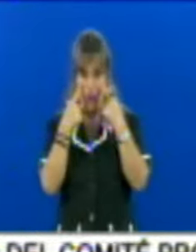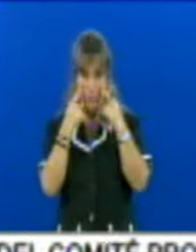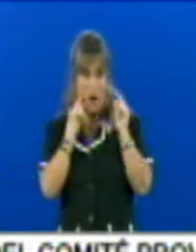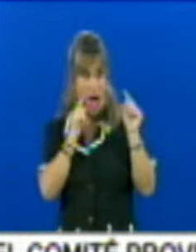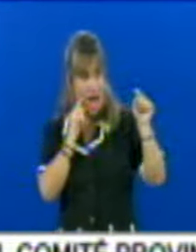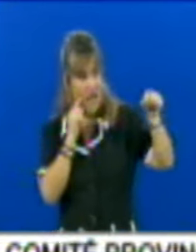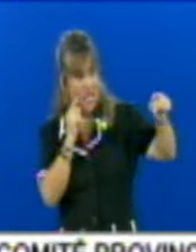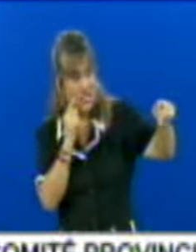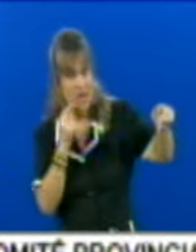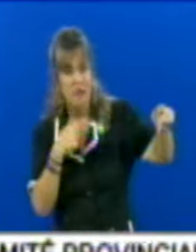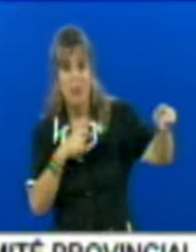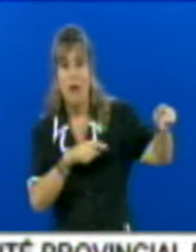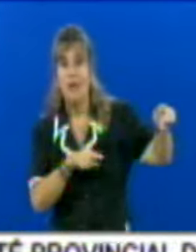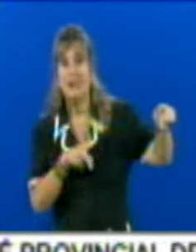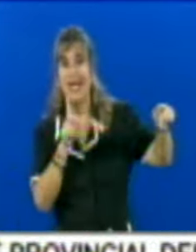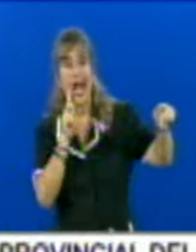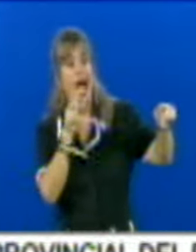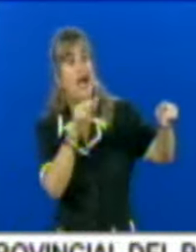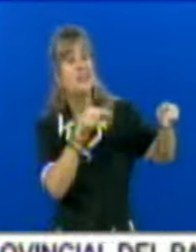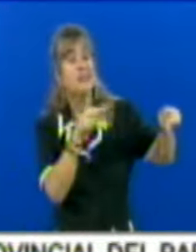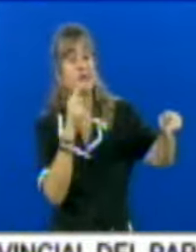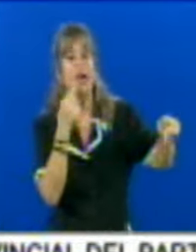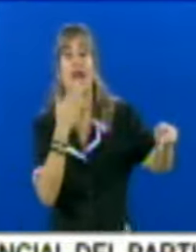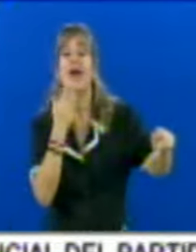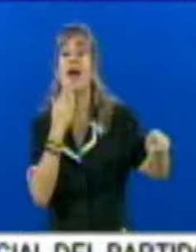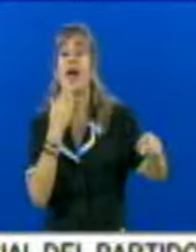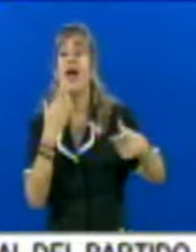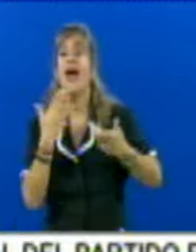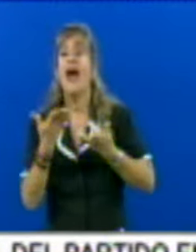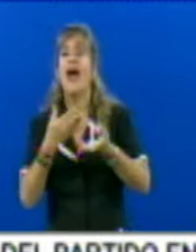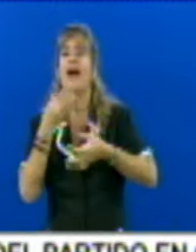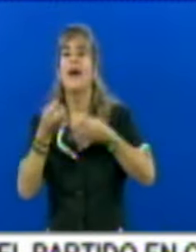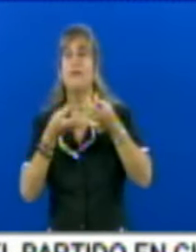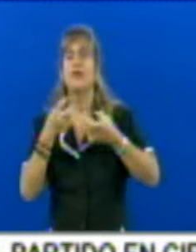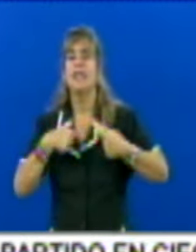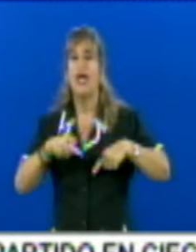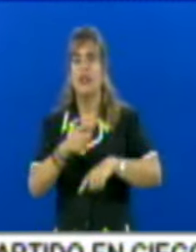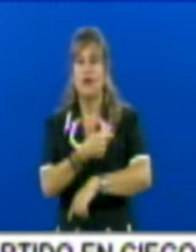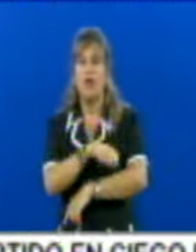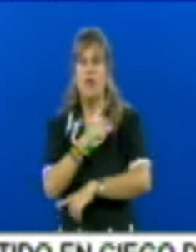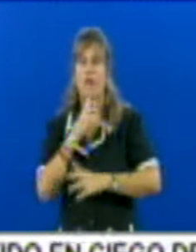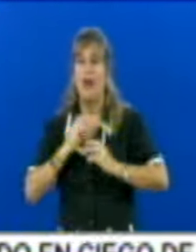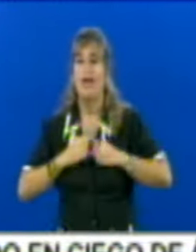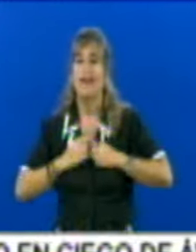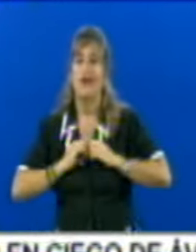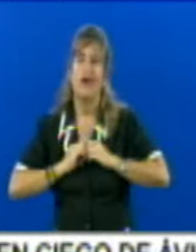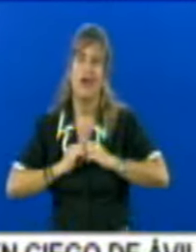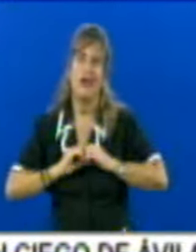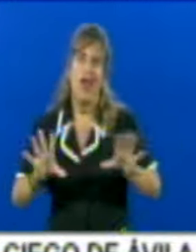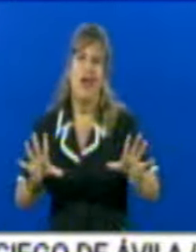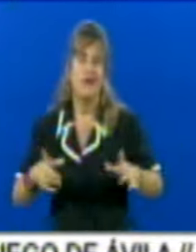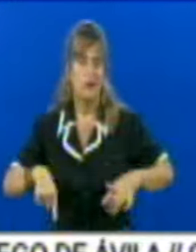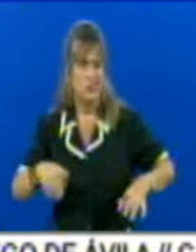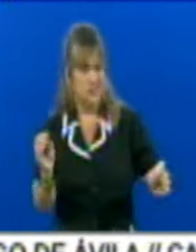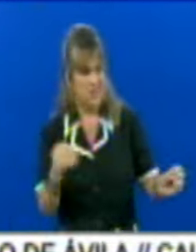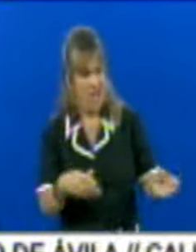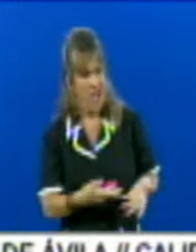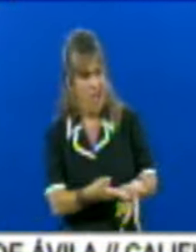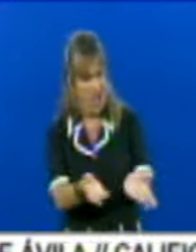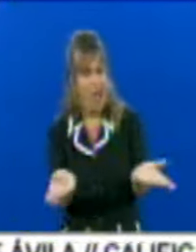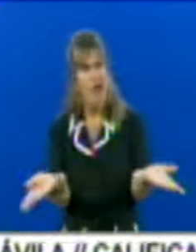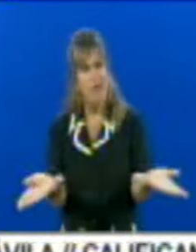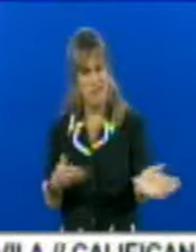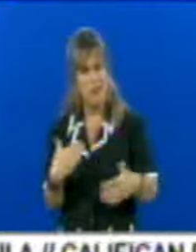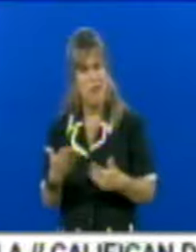máximas autoridades de esta provincia, como siempre, dando la cara ante la, ante los problemas que tenía, que lo agobian, que nos agobian